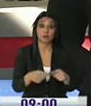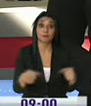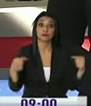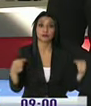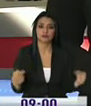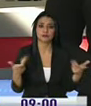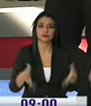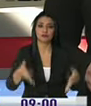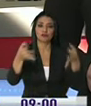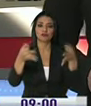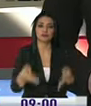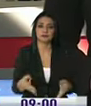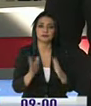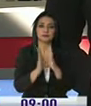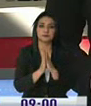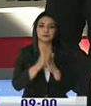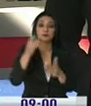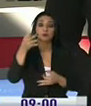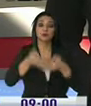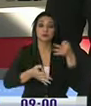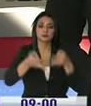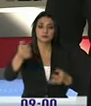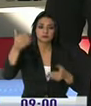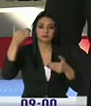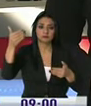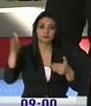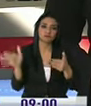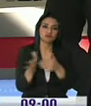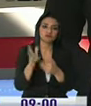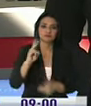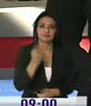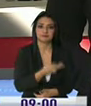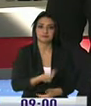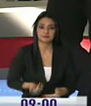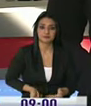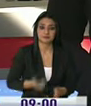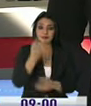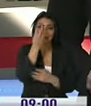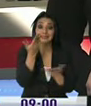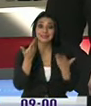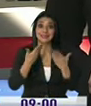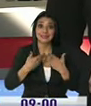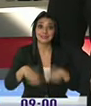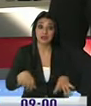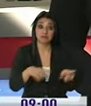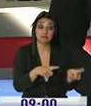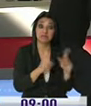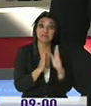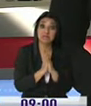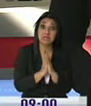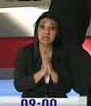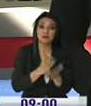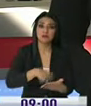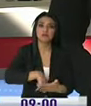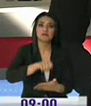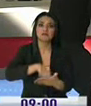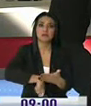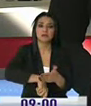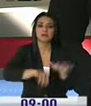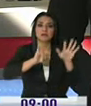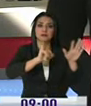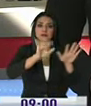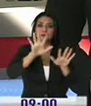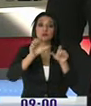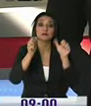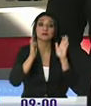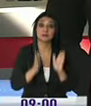presentarán de manera formal el pedido de juicio político en contra del vicepresidente Jorge Glass. Esta solicitud cuenta con la firma de al menos